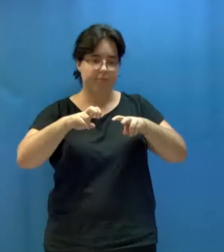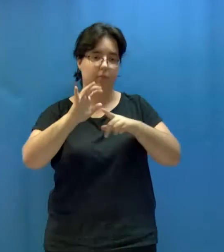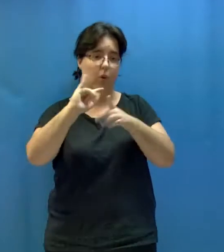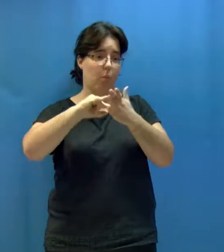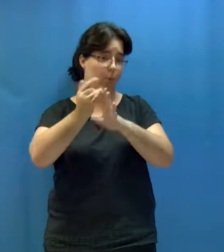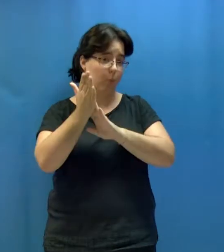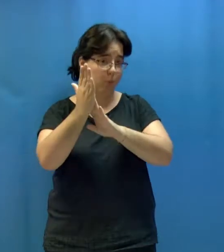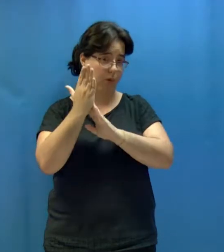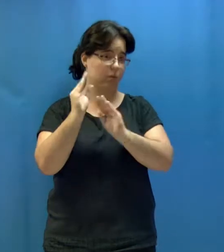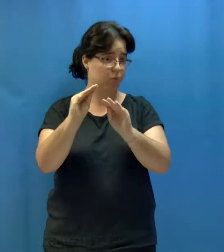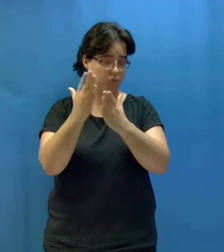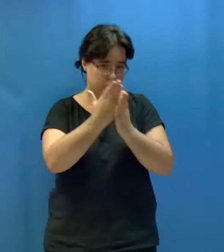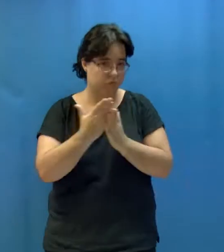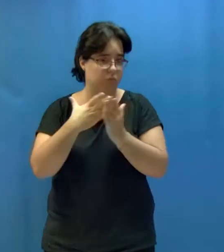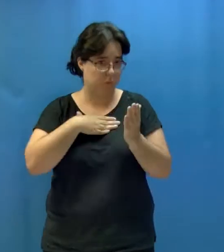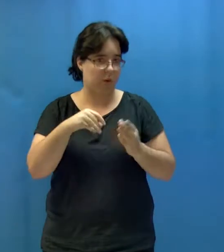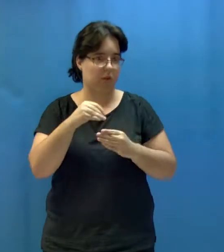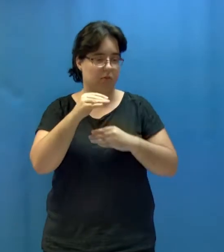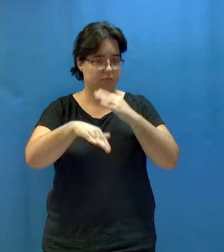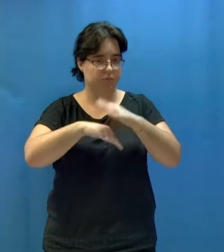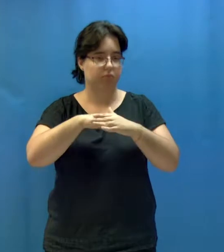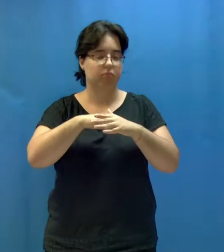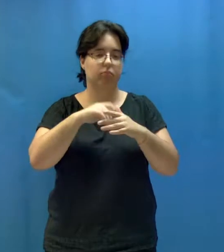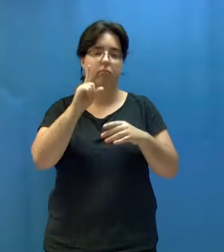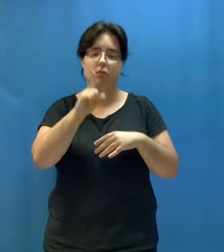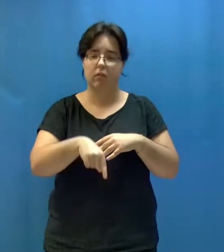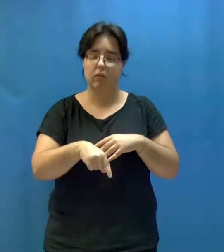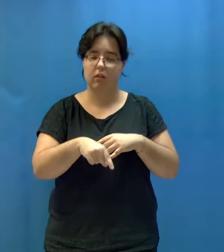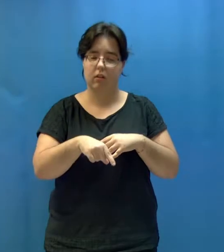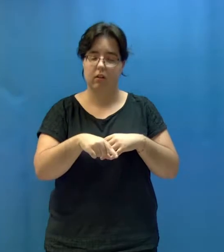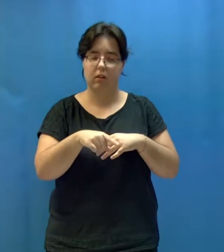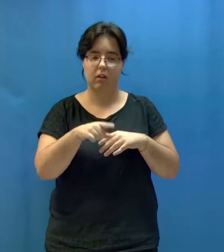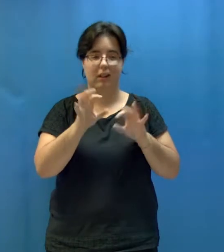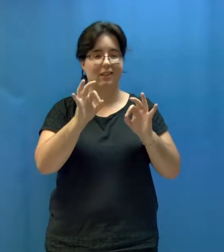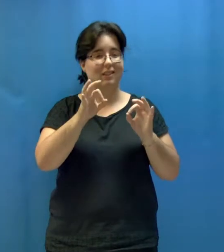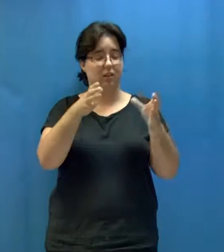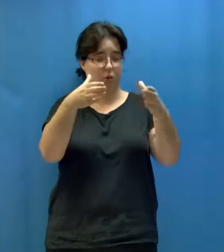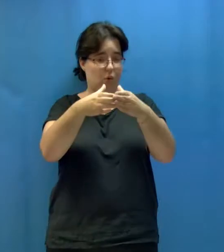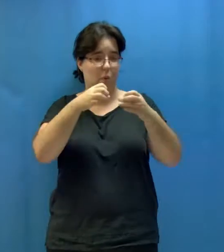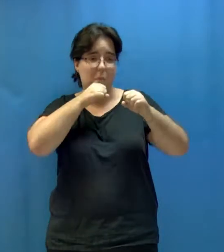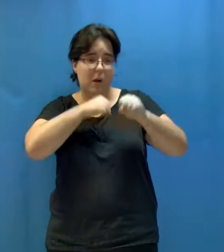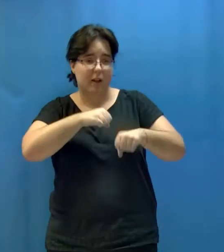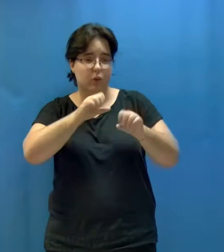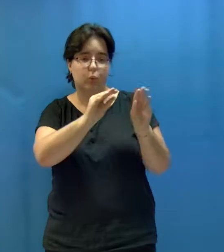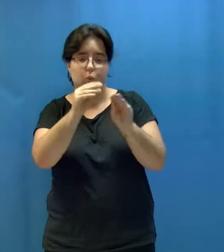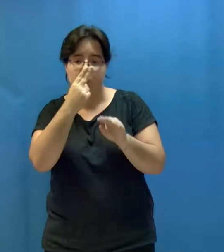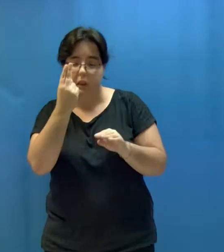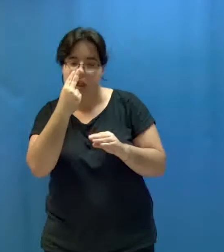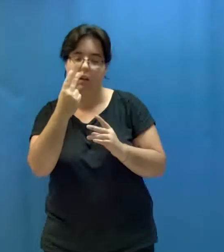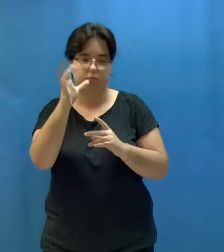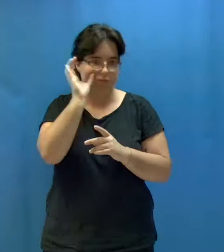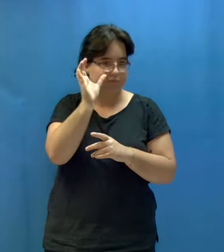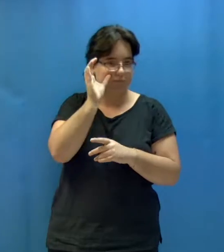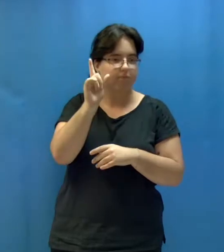Mayor, promover acciones de sensibilización de la sociedad en materias de interés para este colectivo, impulsar la participación activa de las personas mayores